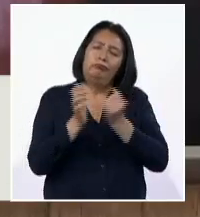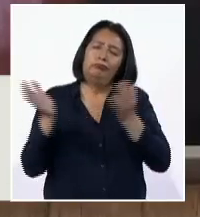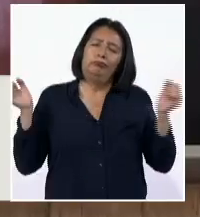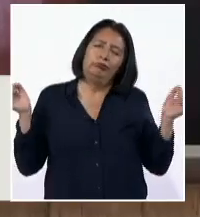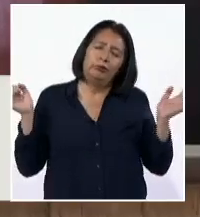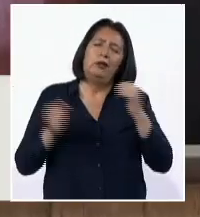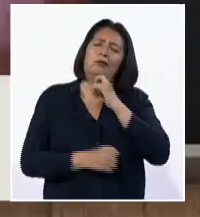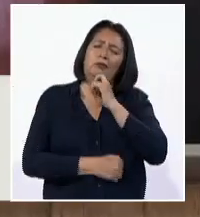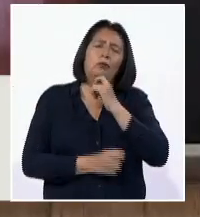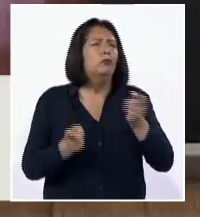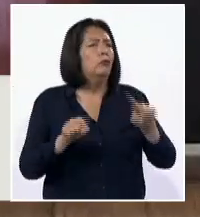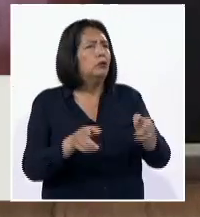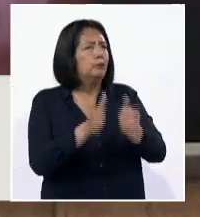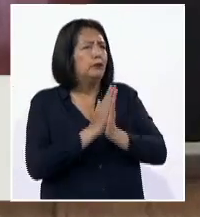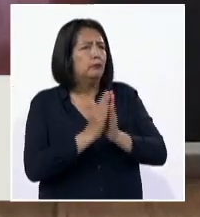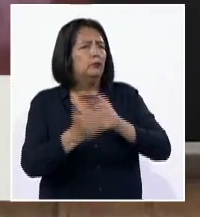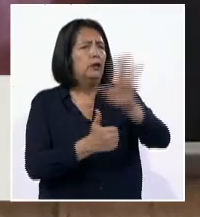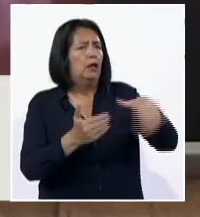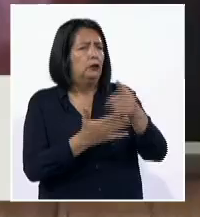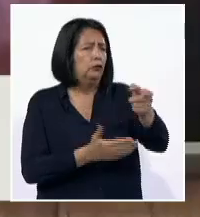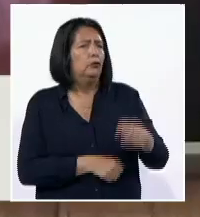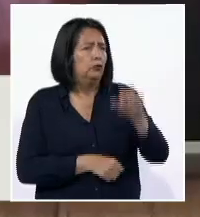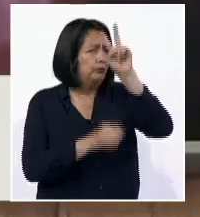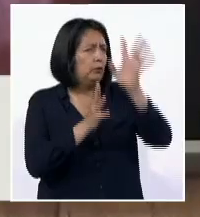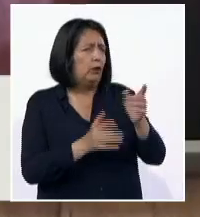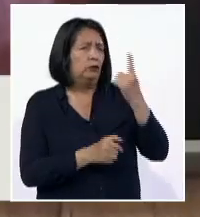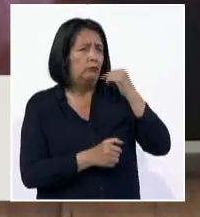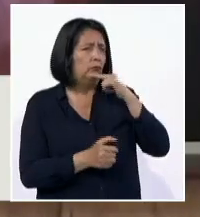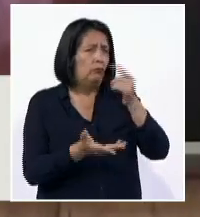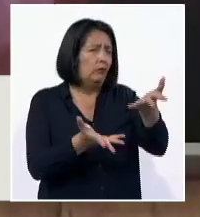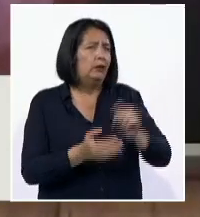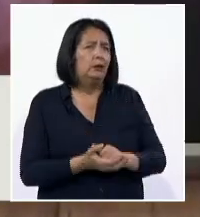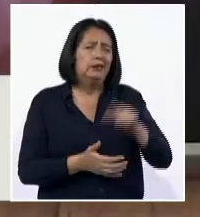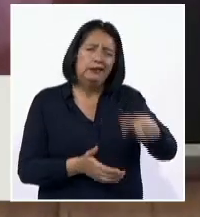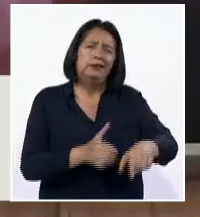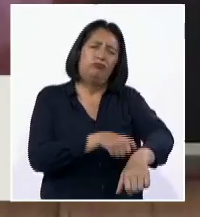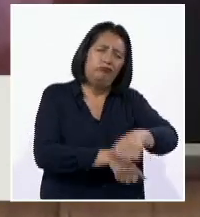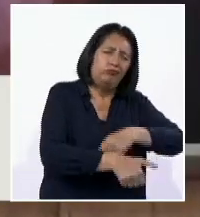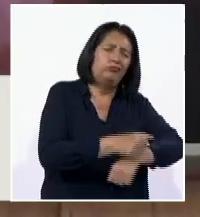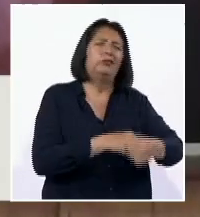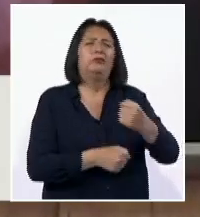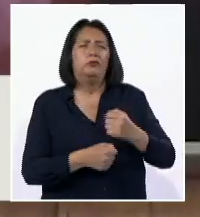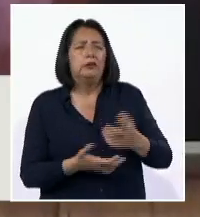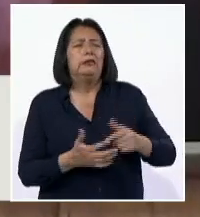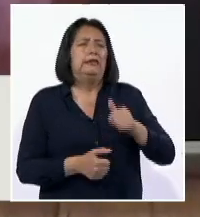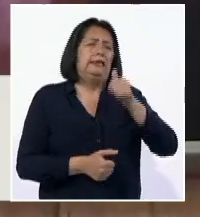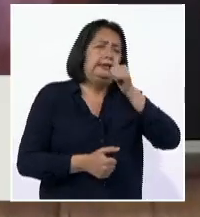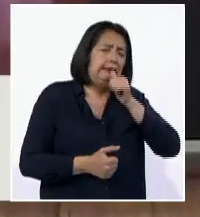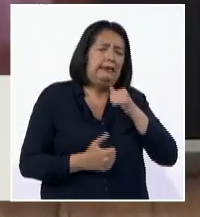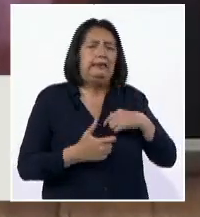pedimos a todos los peruanos y peruanas este esfuerzo y este